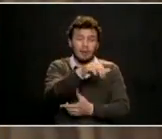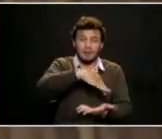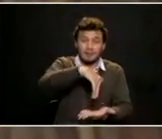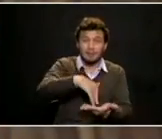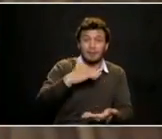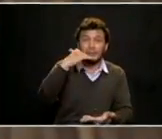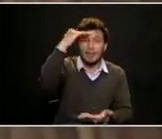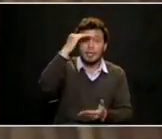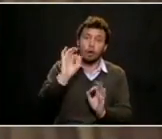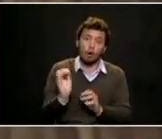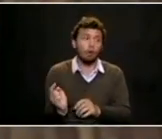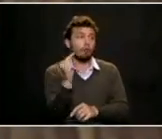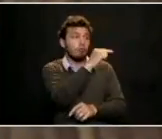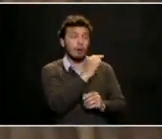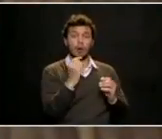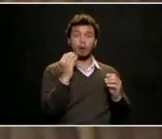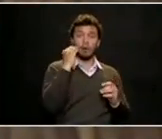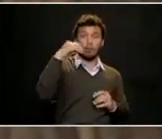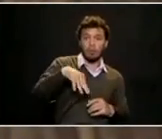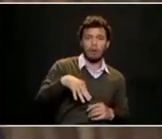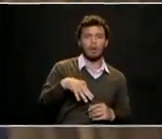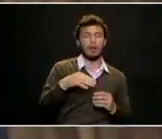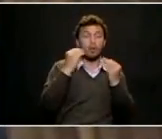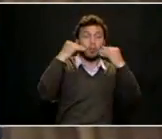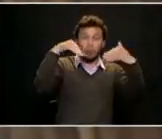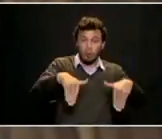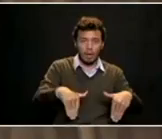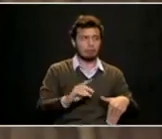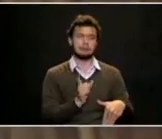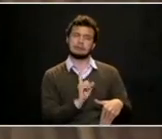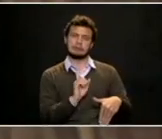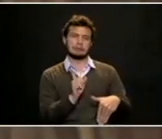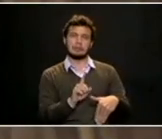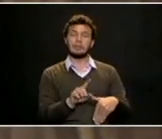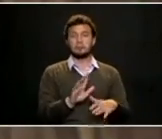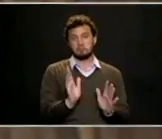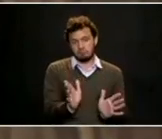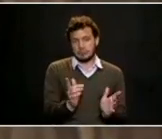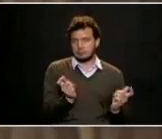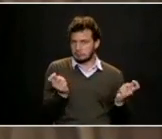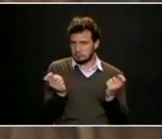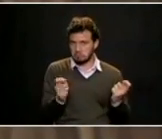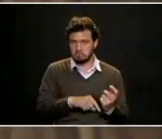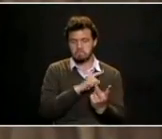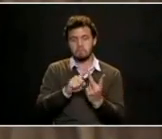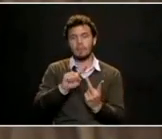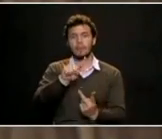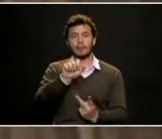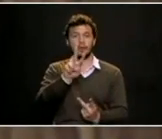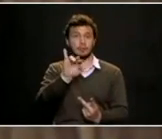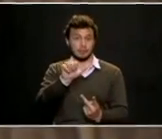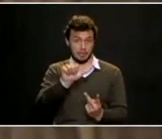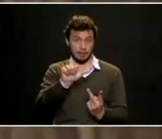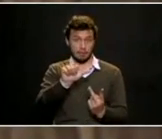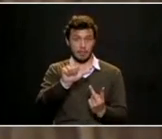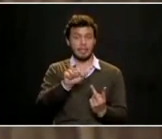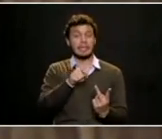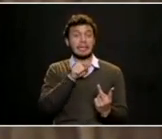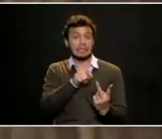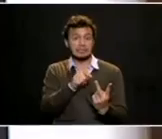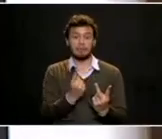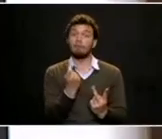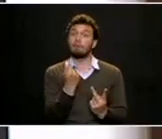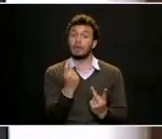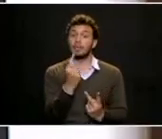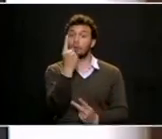ser atendidos. Y por último, Sabia Salud necesita es una capitalización. Es claro que tiene un déficit de 1 billón de pesos y es con plata que se arregla el